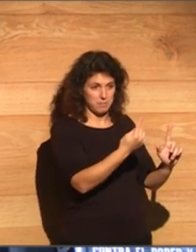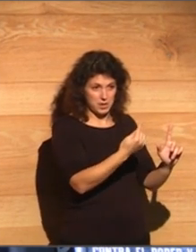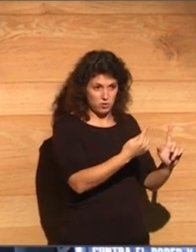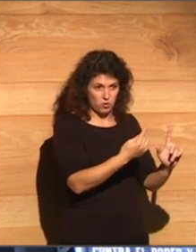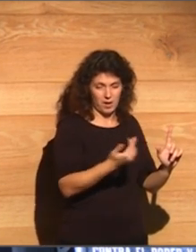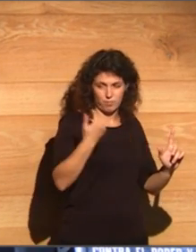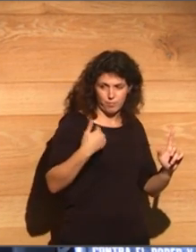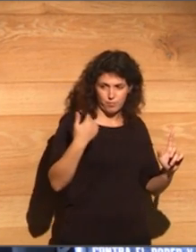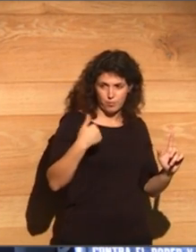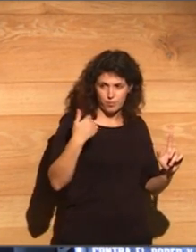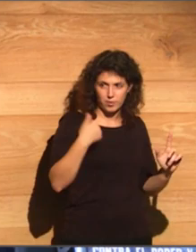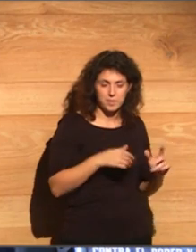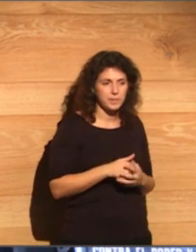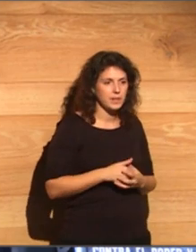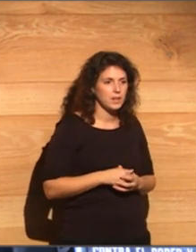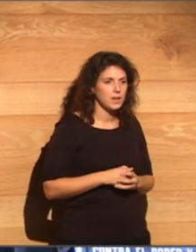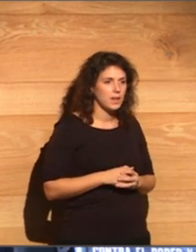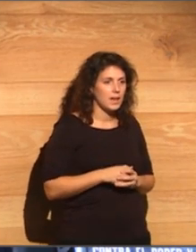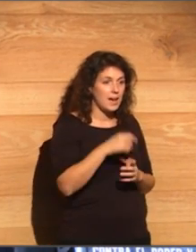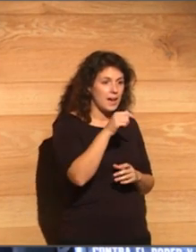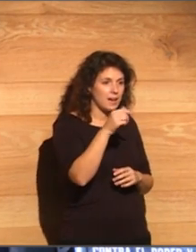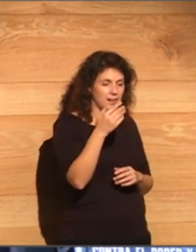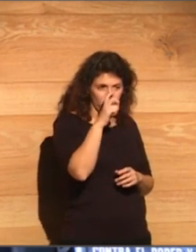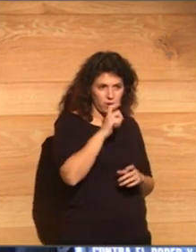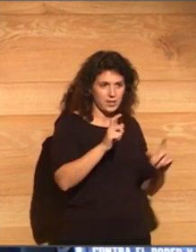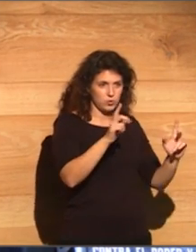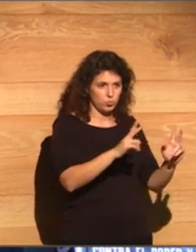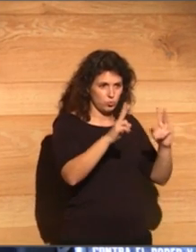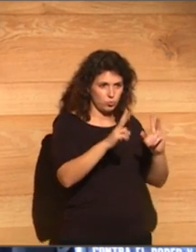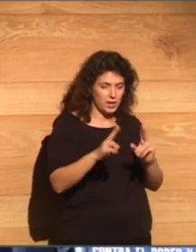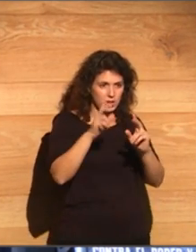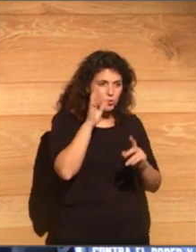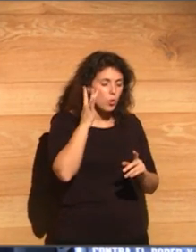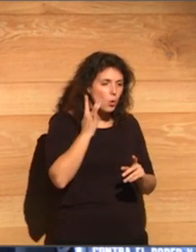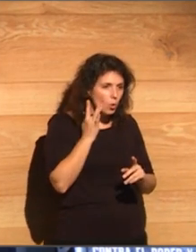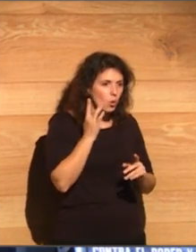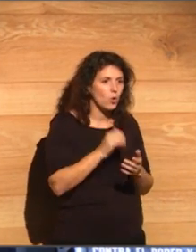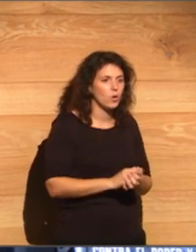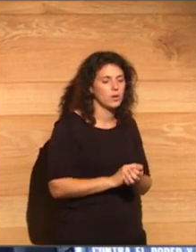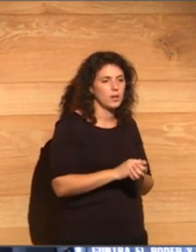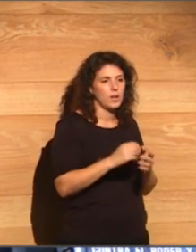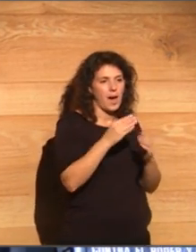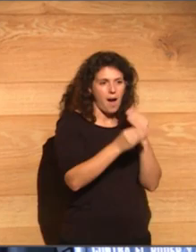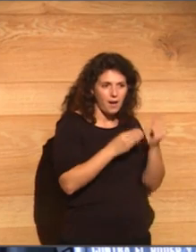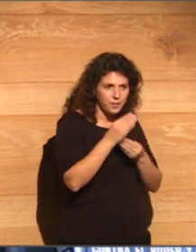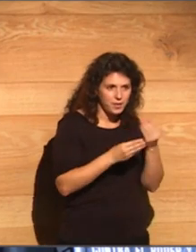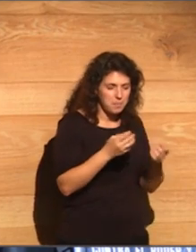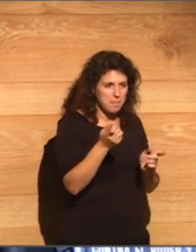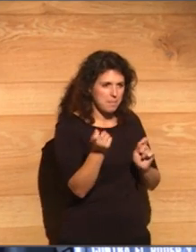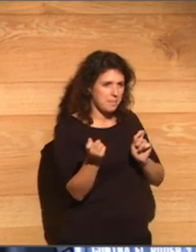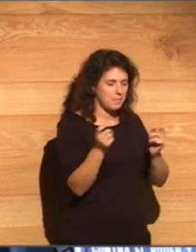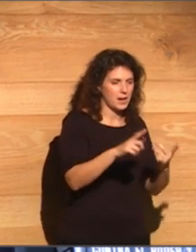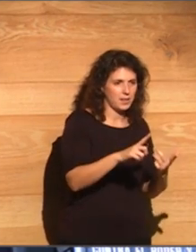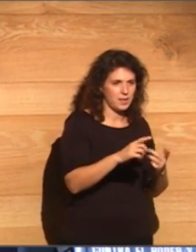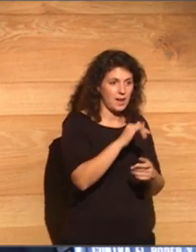Parece cuando se hacían aquellas series de lujo de Ramón y Cajal o de Fortunato y Jacinta, en el fondo parece eso, una especie